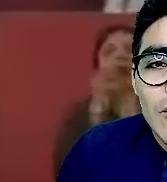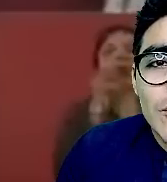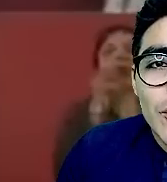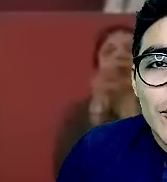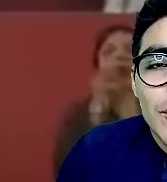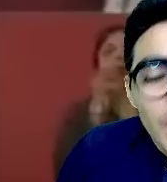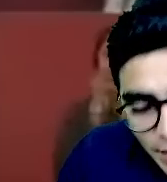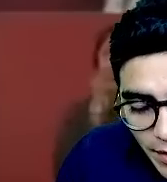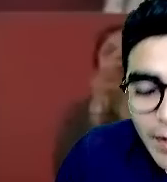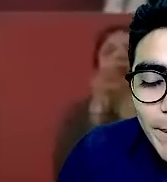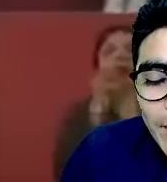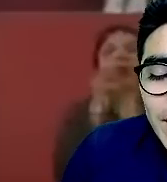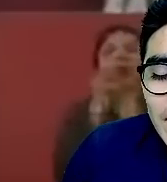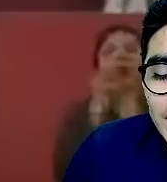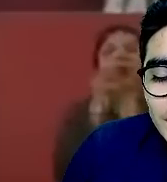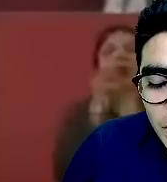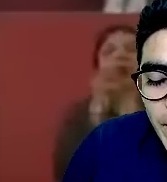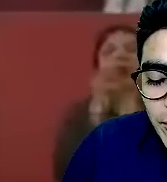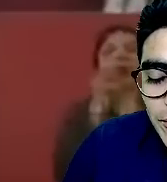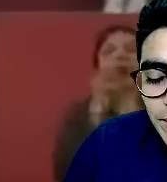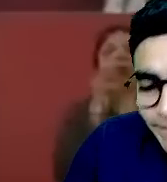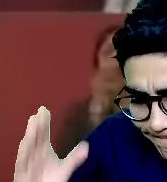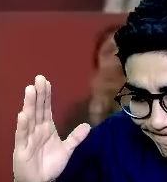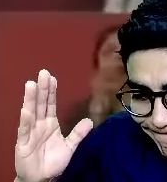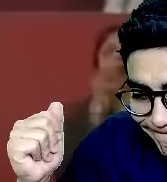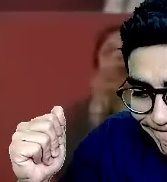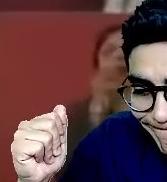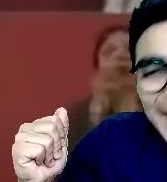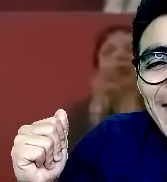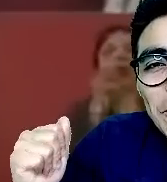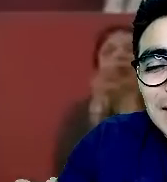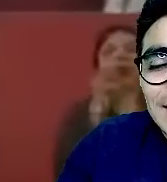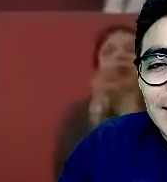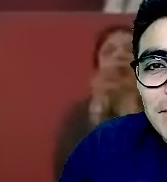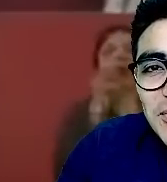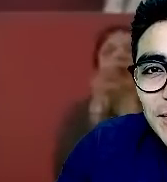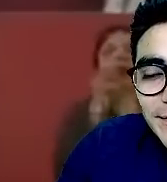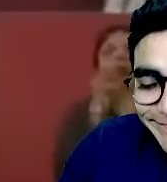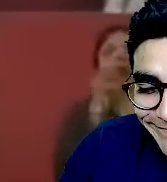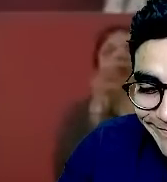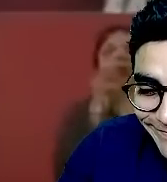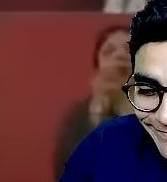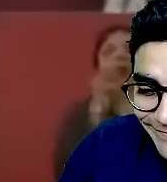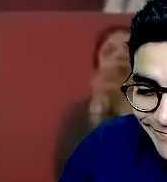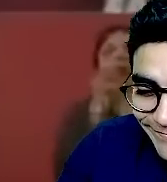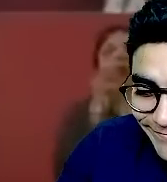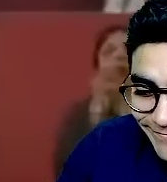depende de todos nosotros el pregonarla. Nos vemos en una siguiente emisión.